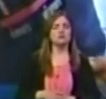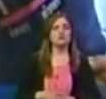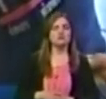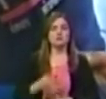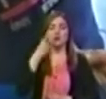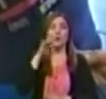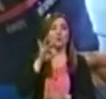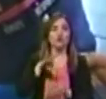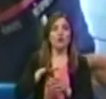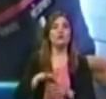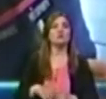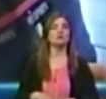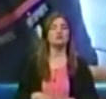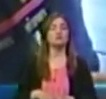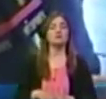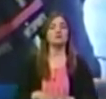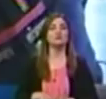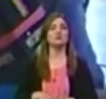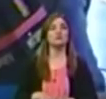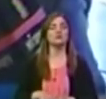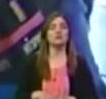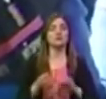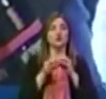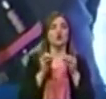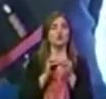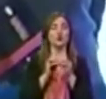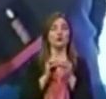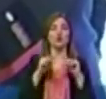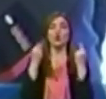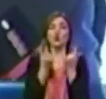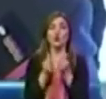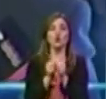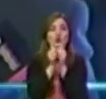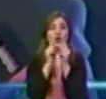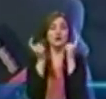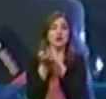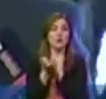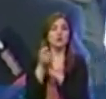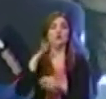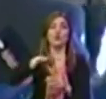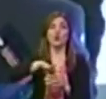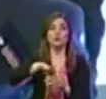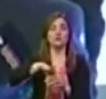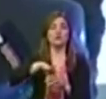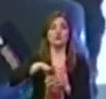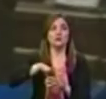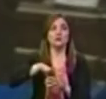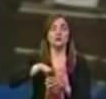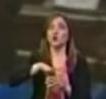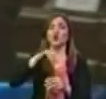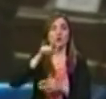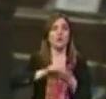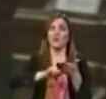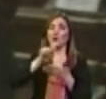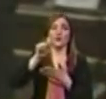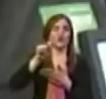la votación, los votos del movimiento, del bloque, de la Unidad por el Cambio, no serán para validar.